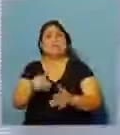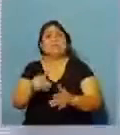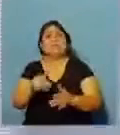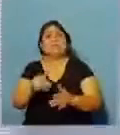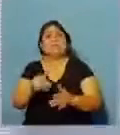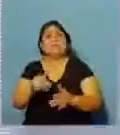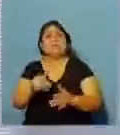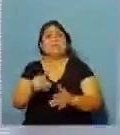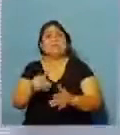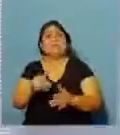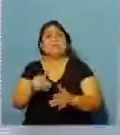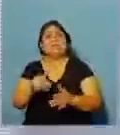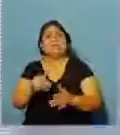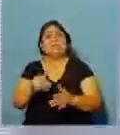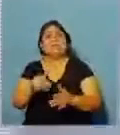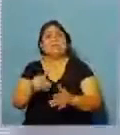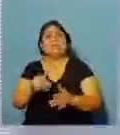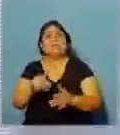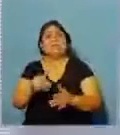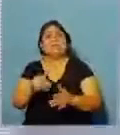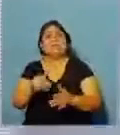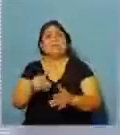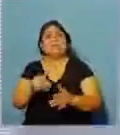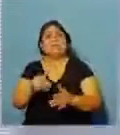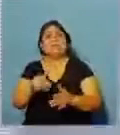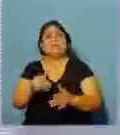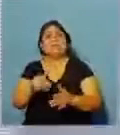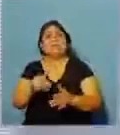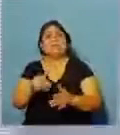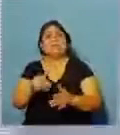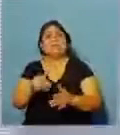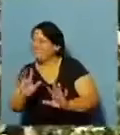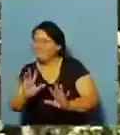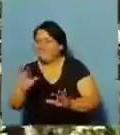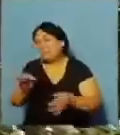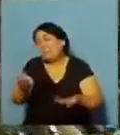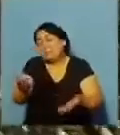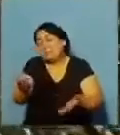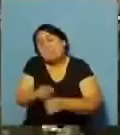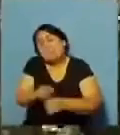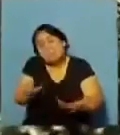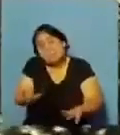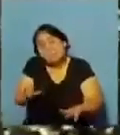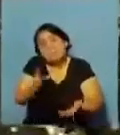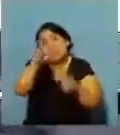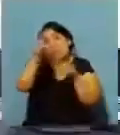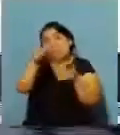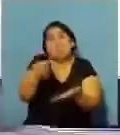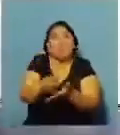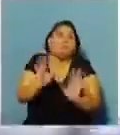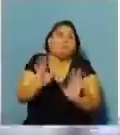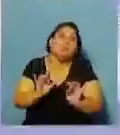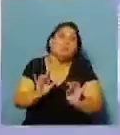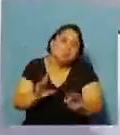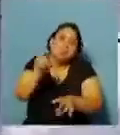muchos jujeños tengan que adquirir ropa con la que no están conformes, ya que son las únicas prendas que se